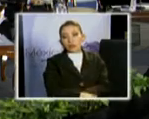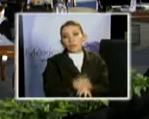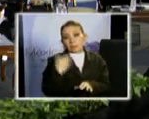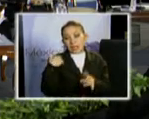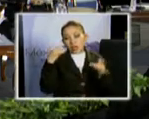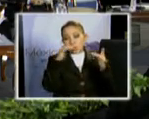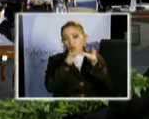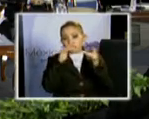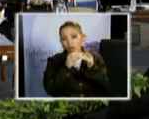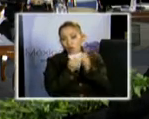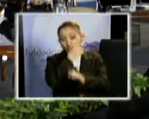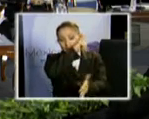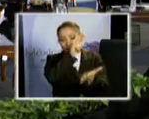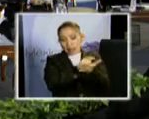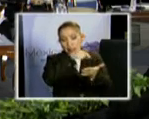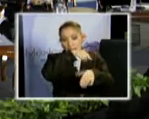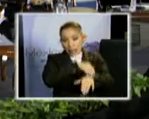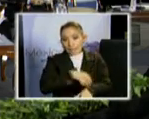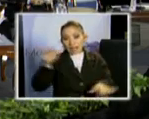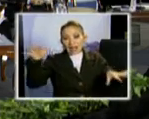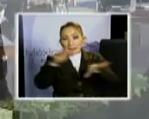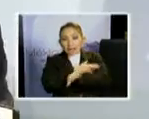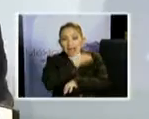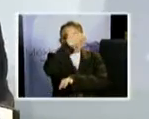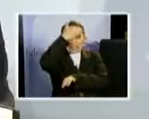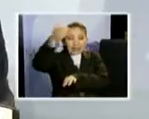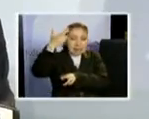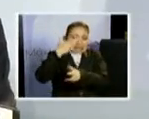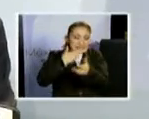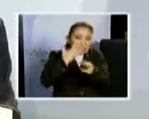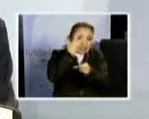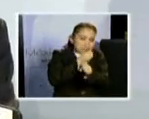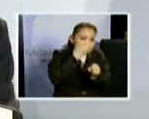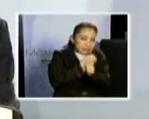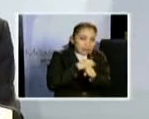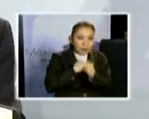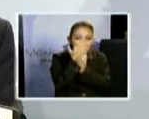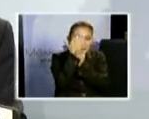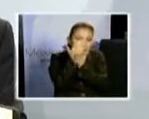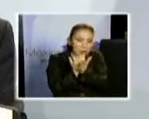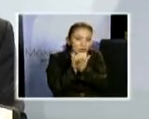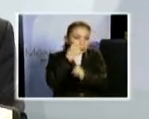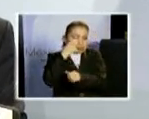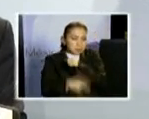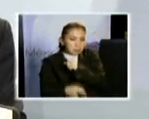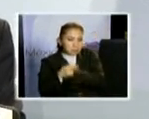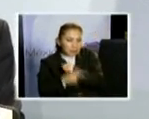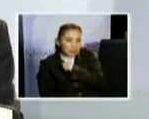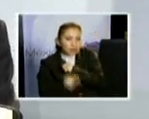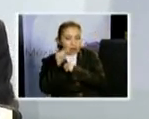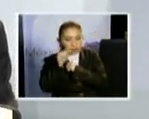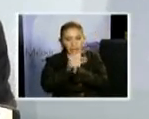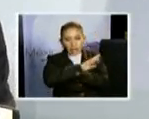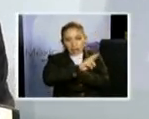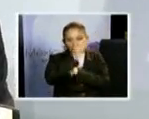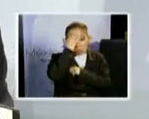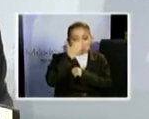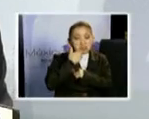contar con un nuevo marco jurídico para revertir el cambio climático y mitigar sus consecuencias ha sido plenamente